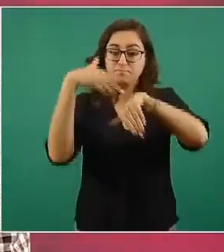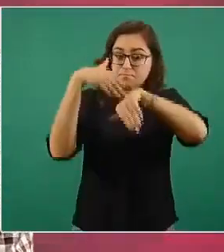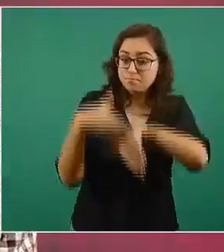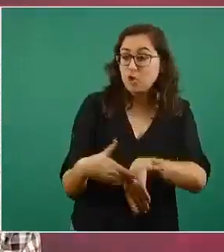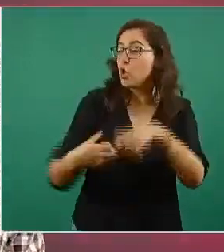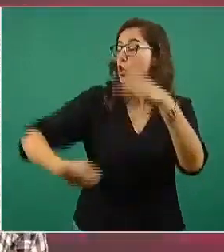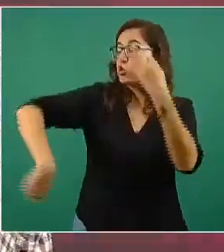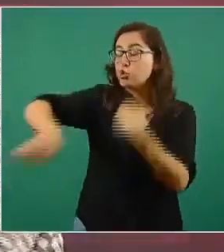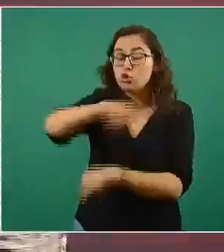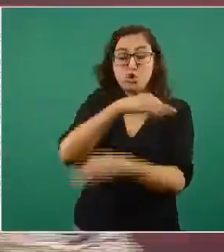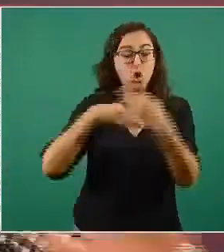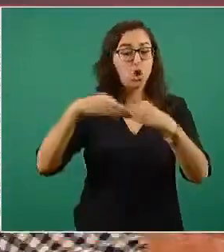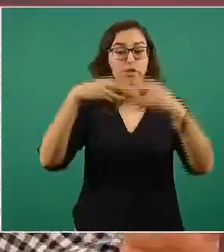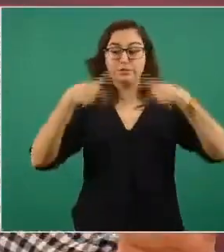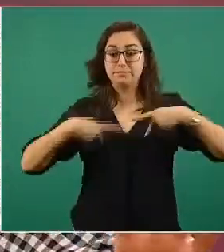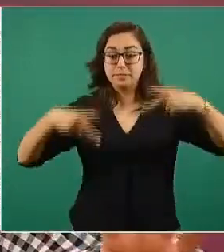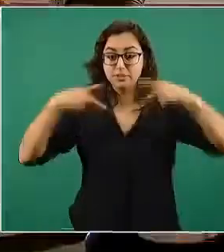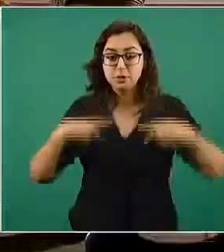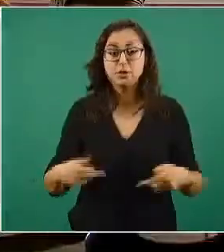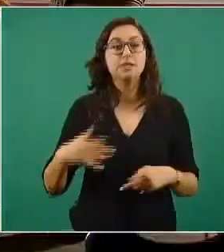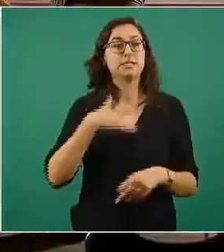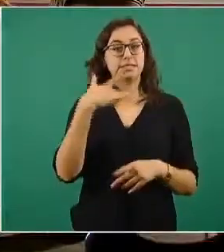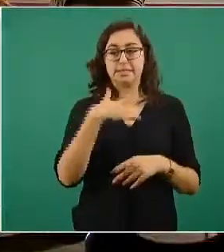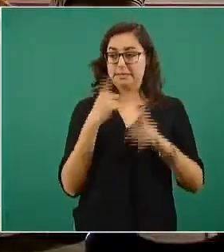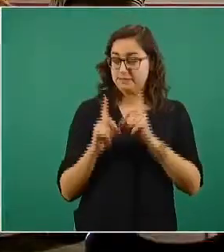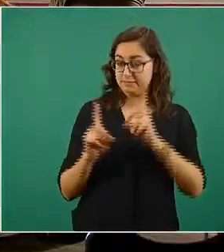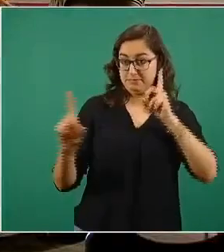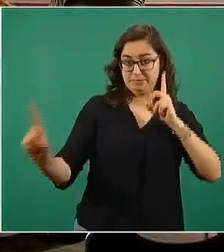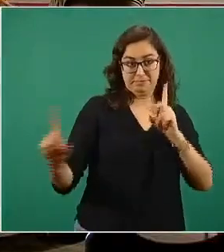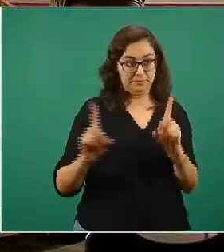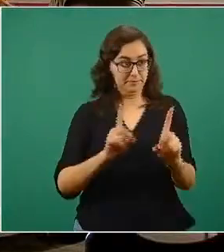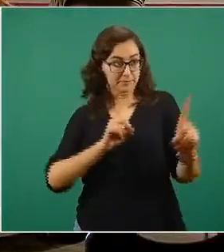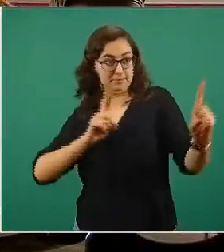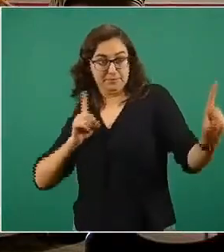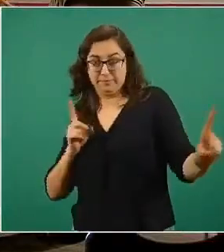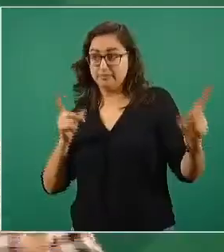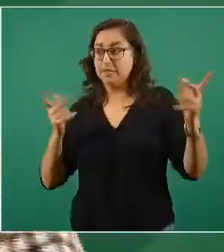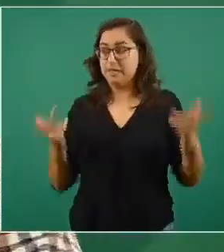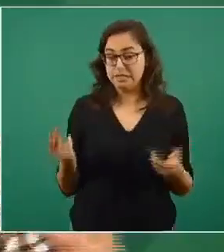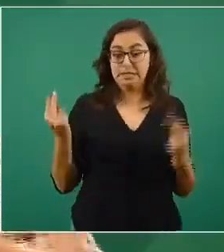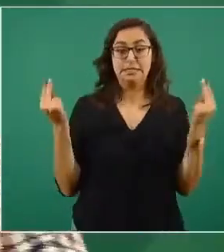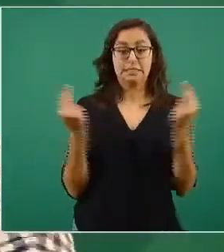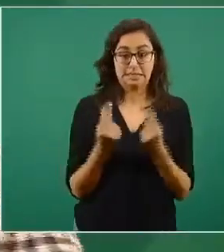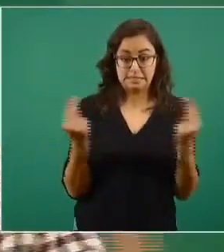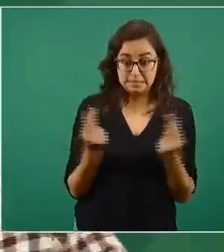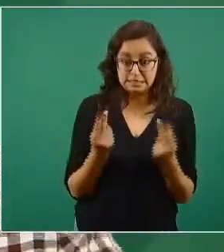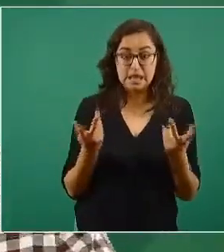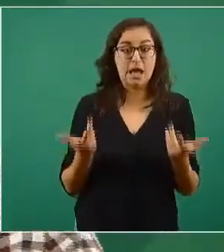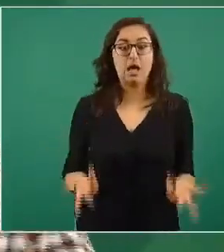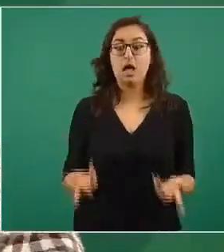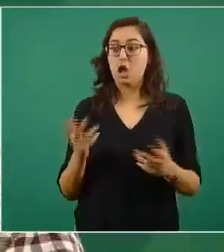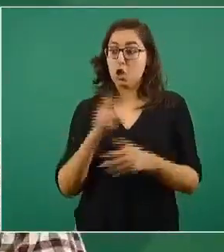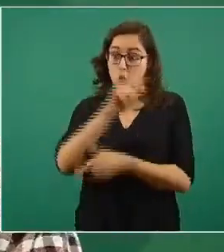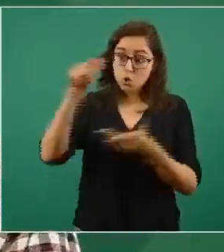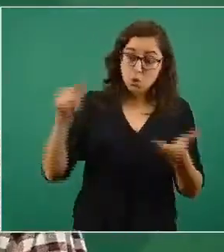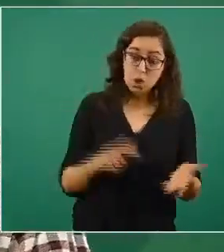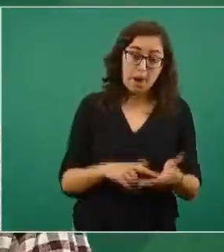la importancia de la sana distancia individual, de la sana distancia social, que consiste en evitar